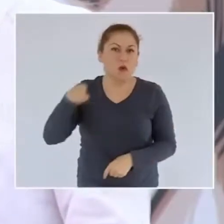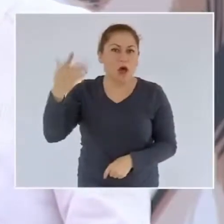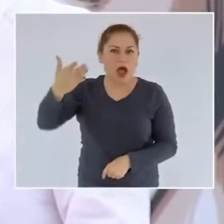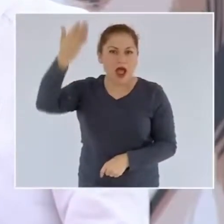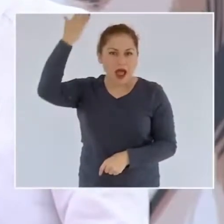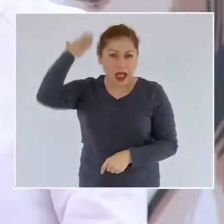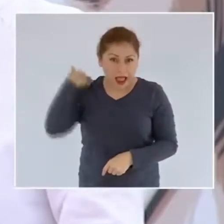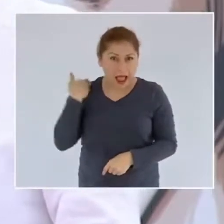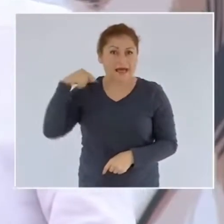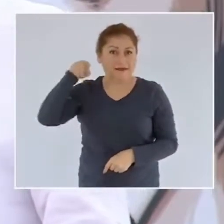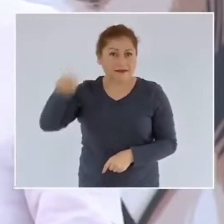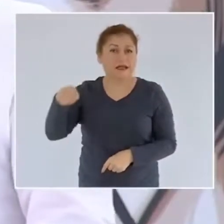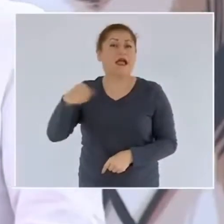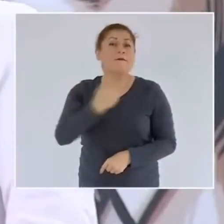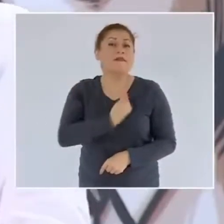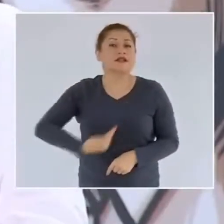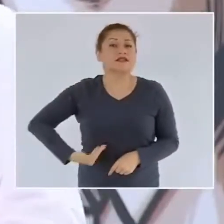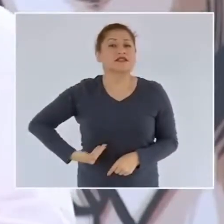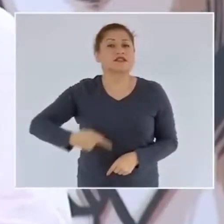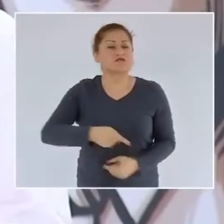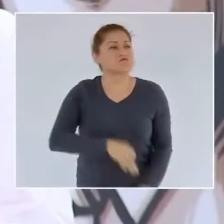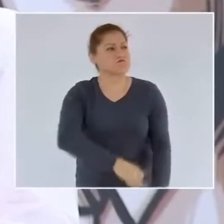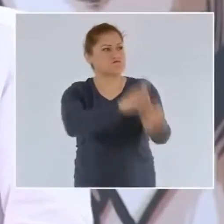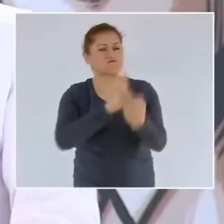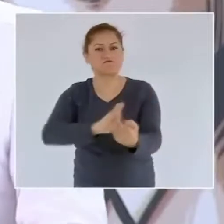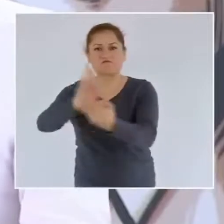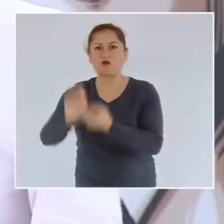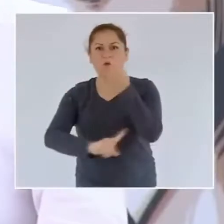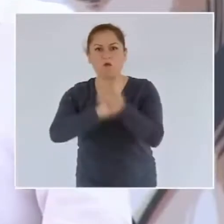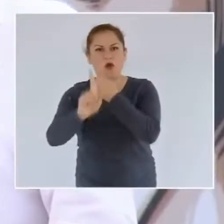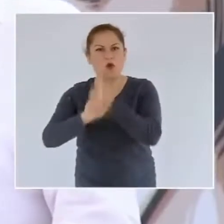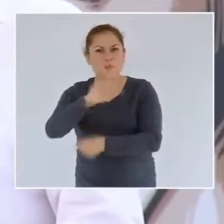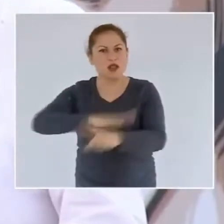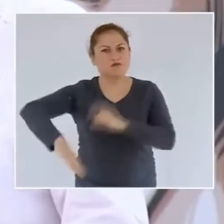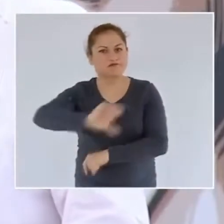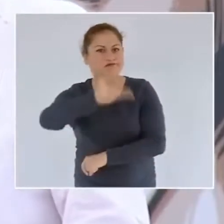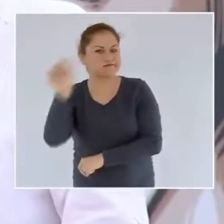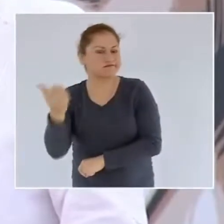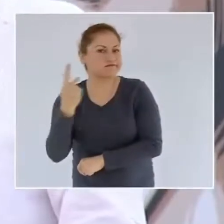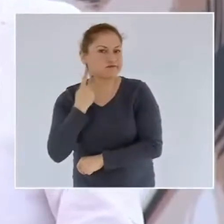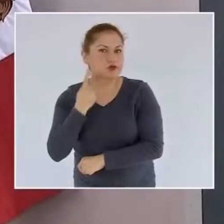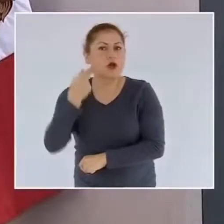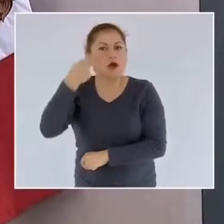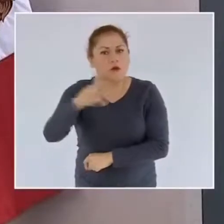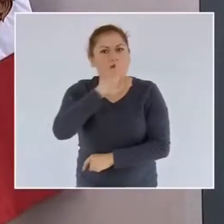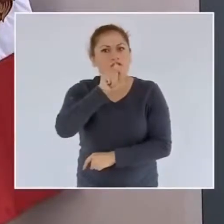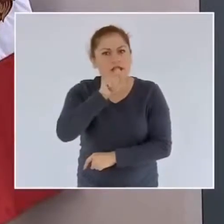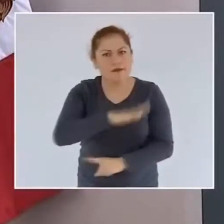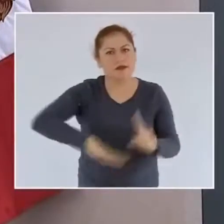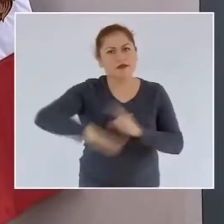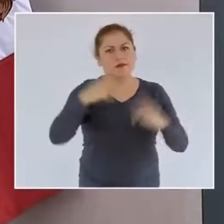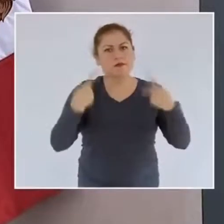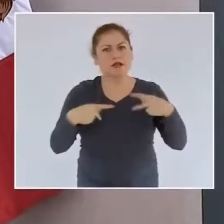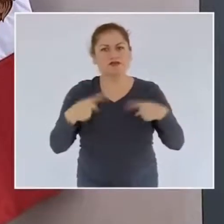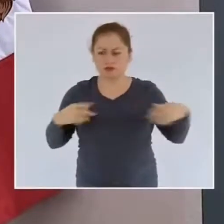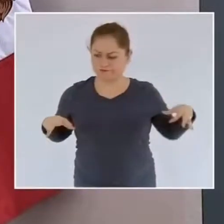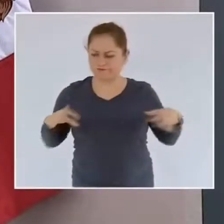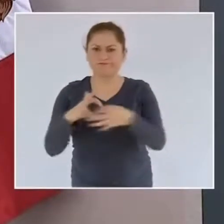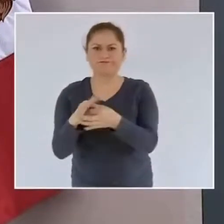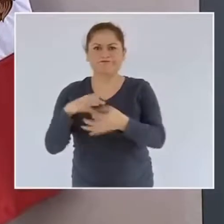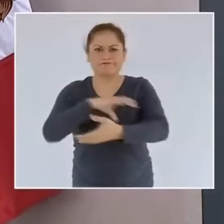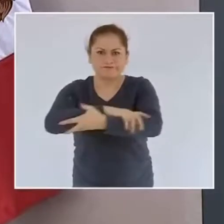la oligarquía internacional, sino también de todo un pueblo que dio muestras innegables de solidaridad